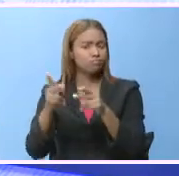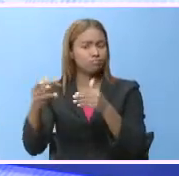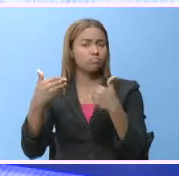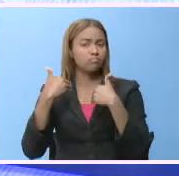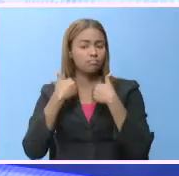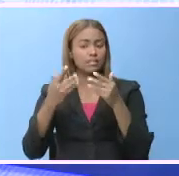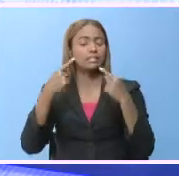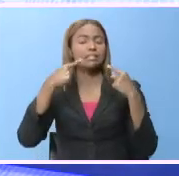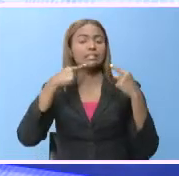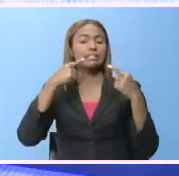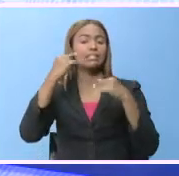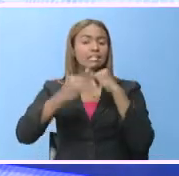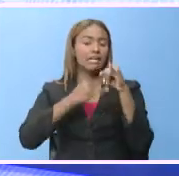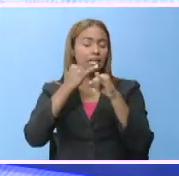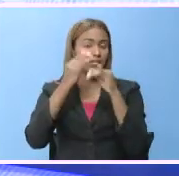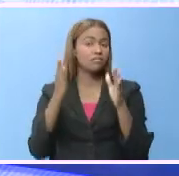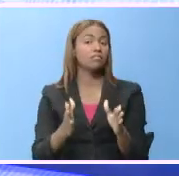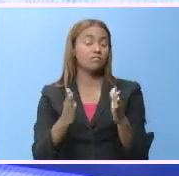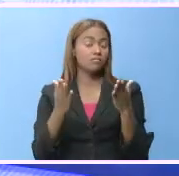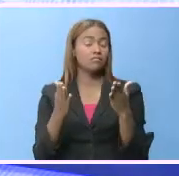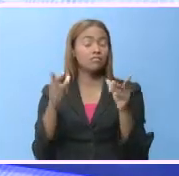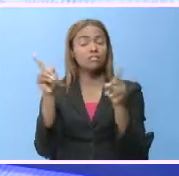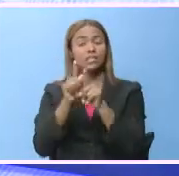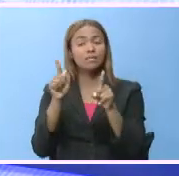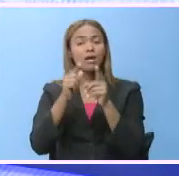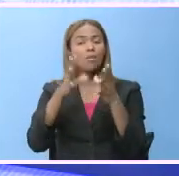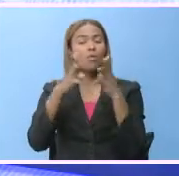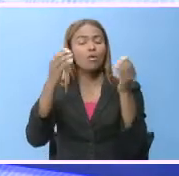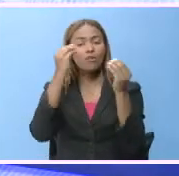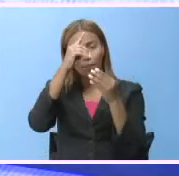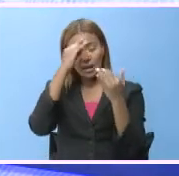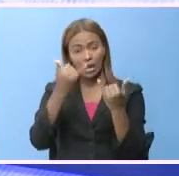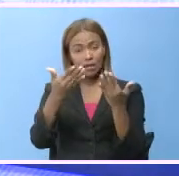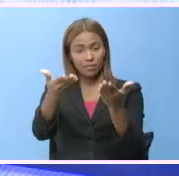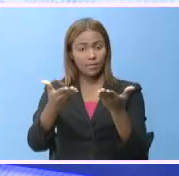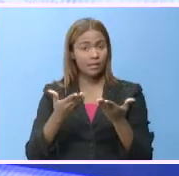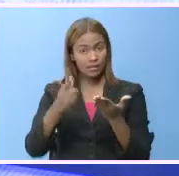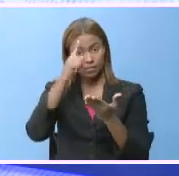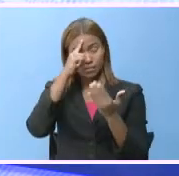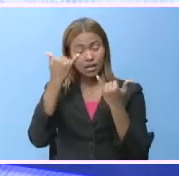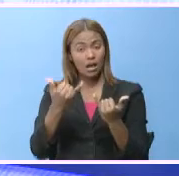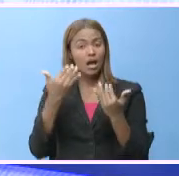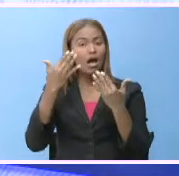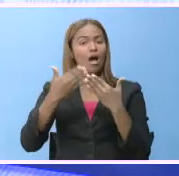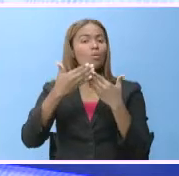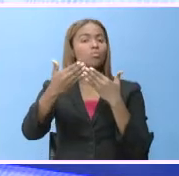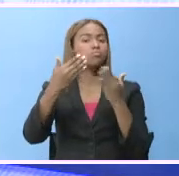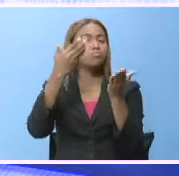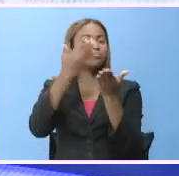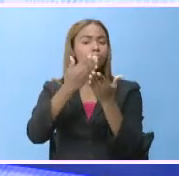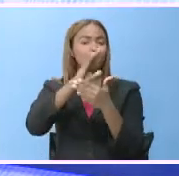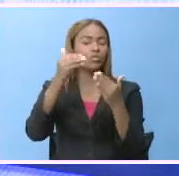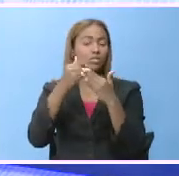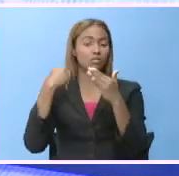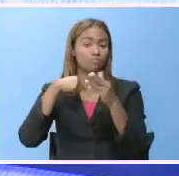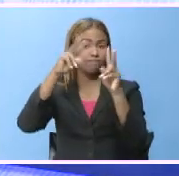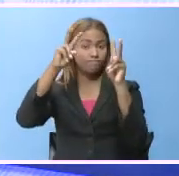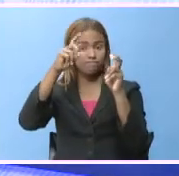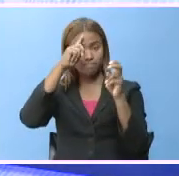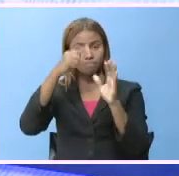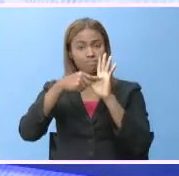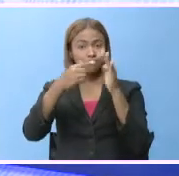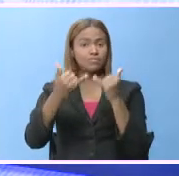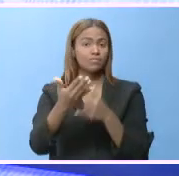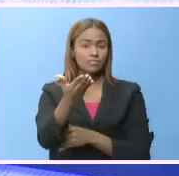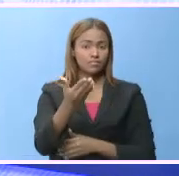talla internacional argentino, por supuesto. Así que bueno, hay muchas informaciones para hoy. Les invito para que un adelanto reflejado en nuestros titulares los compartamos a